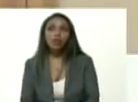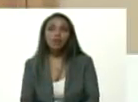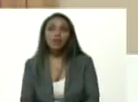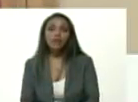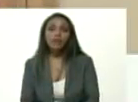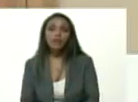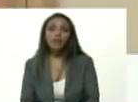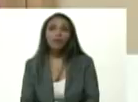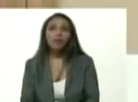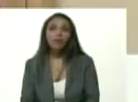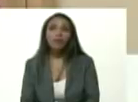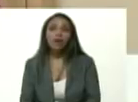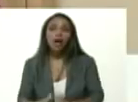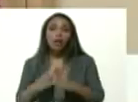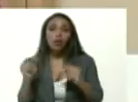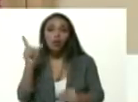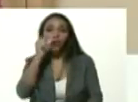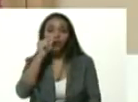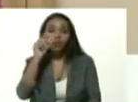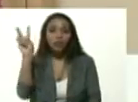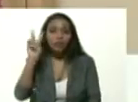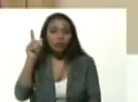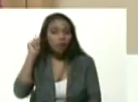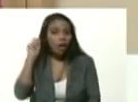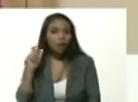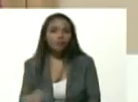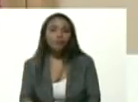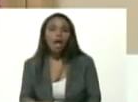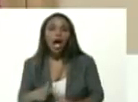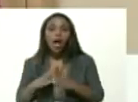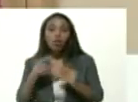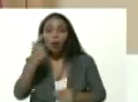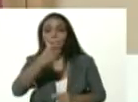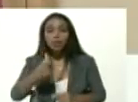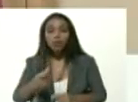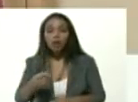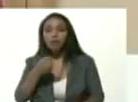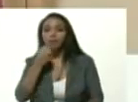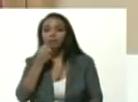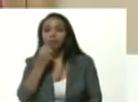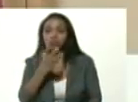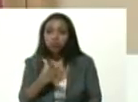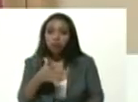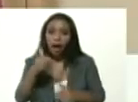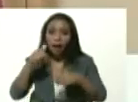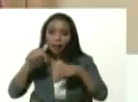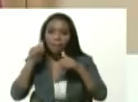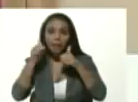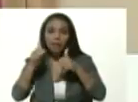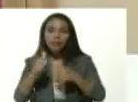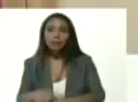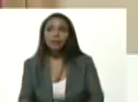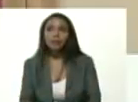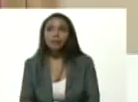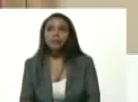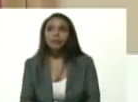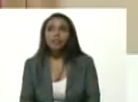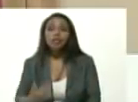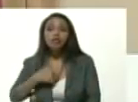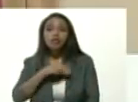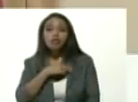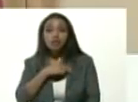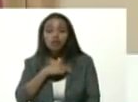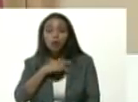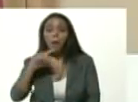todos los venezolanos y venezolanas, a toda la gente buena del país, que nosotros a partir de